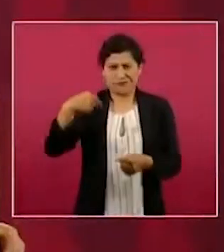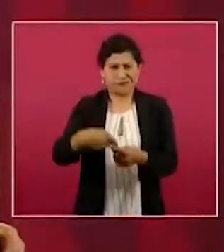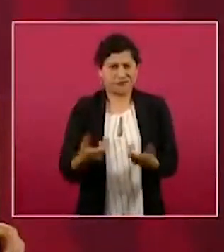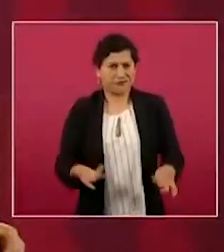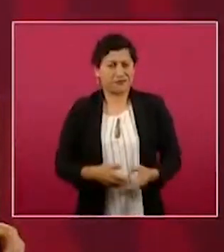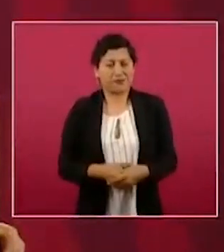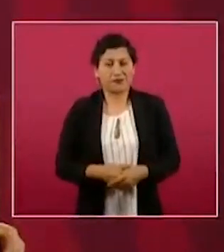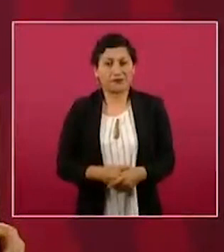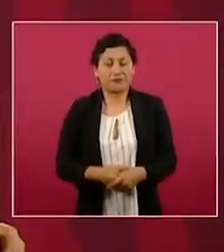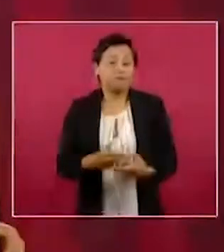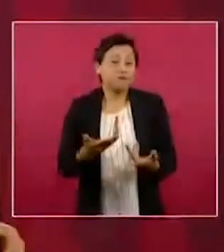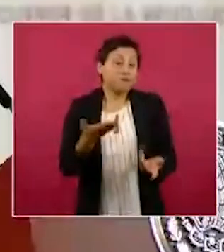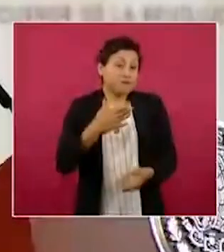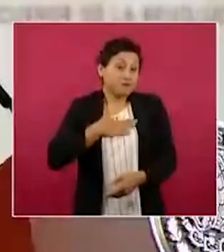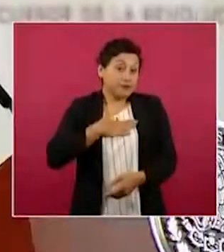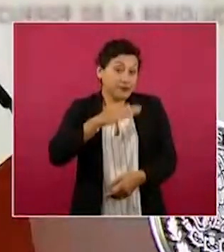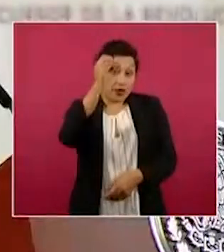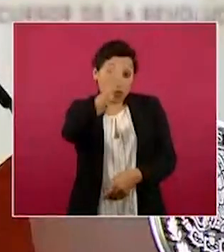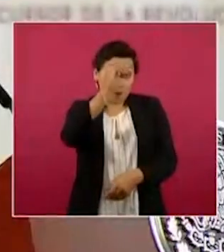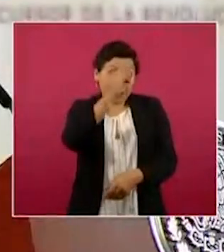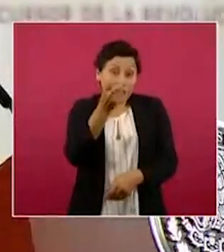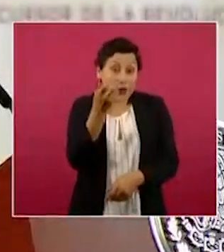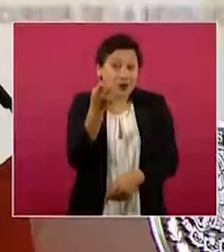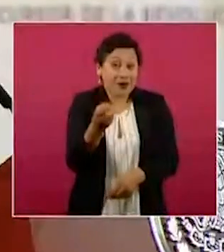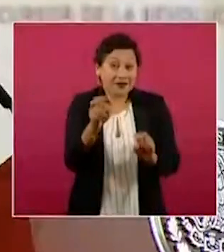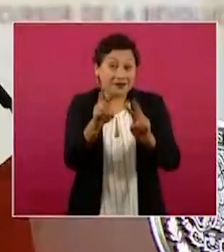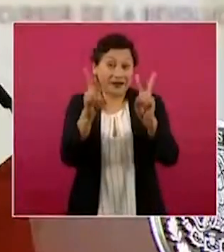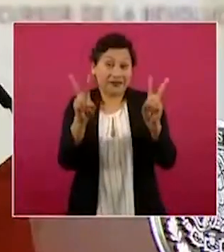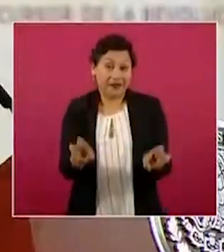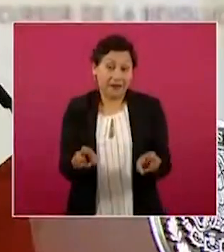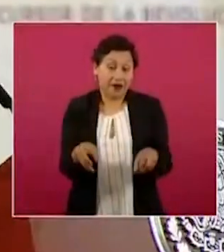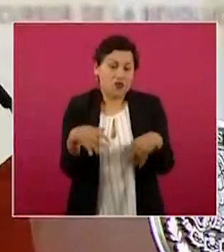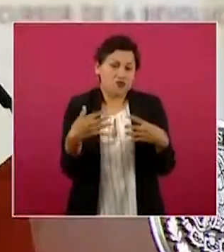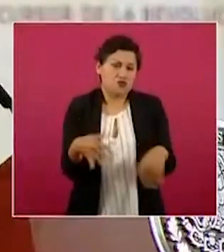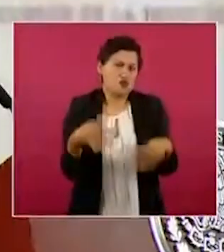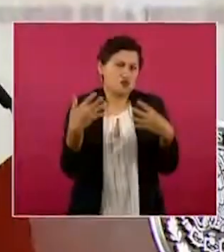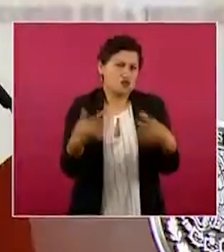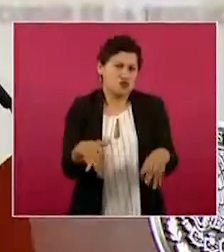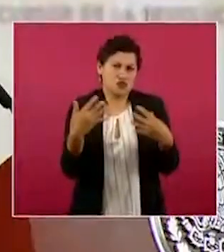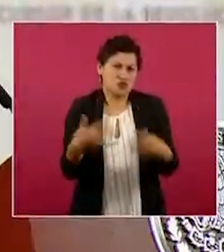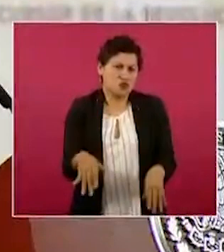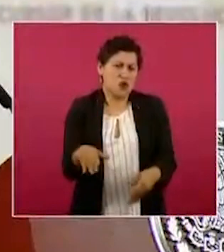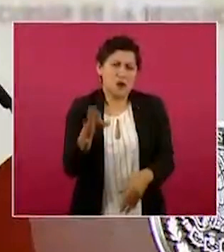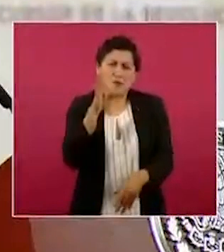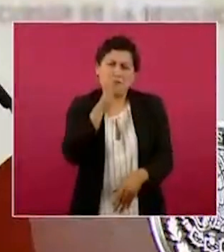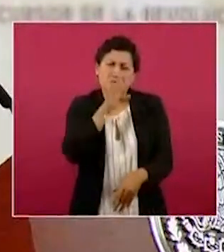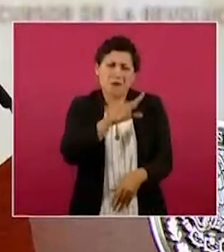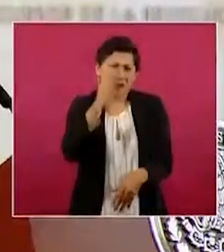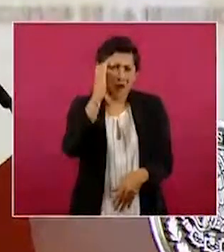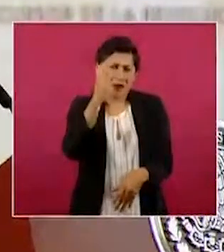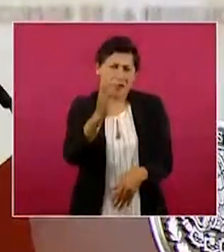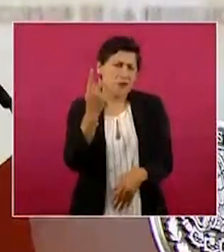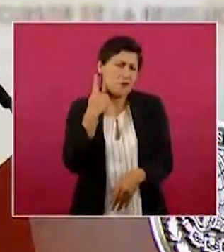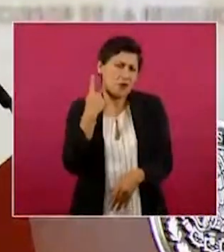vacunas que se comprometieron con el mecanismo kóvacs bach un mecanismo que se pues bueno se puso de acuerdo se pactó se